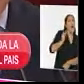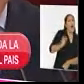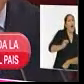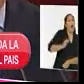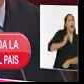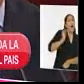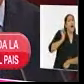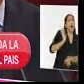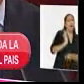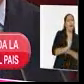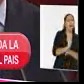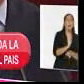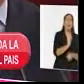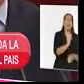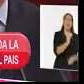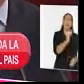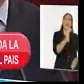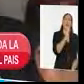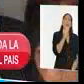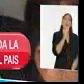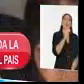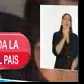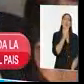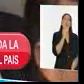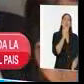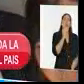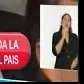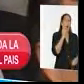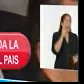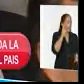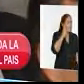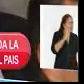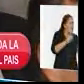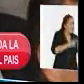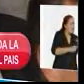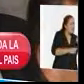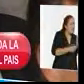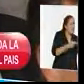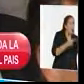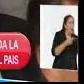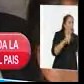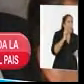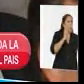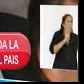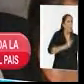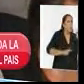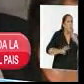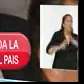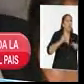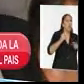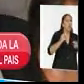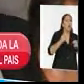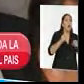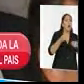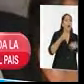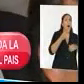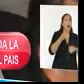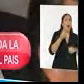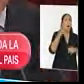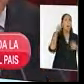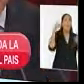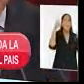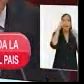con ninguno de los que están. Y lo otro que yo en alguna medida le reconozco a Massa, igual la verdad es que